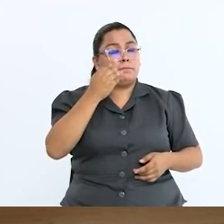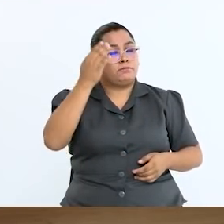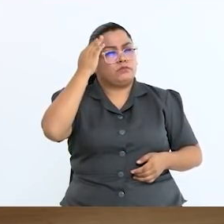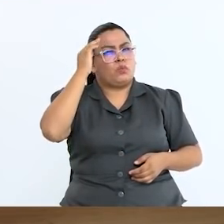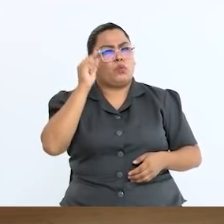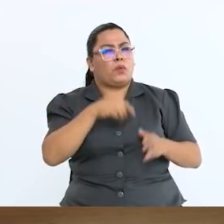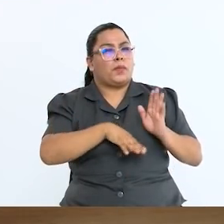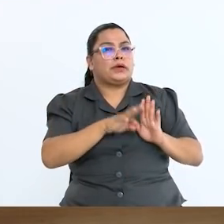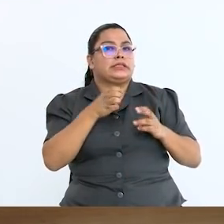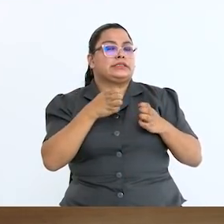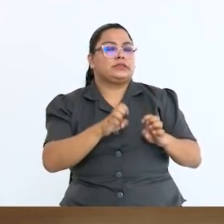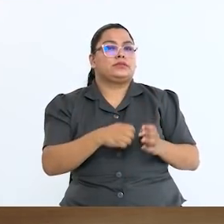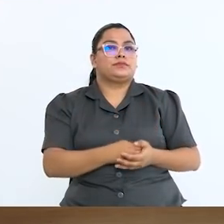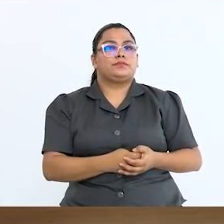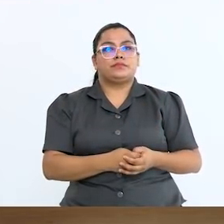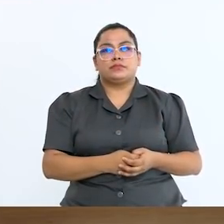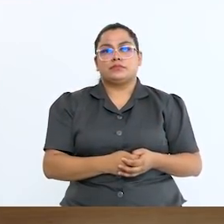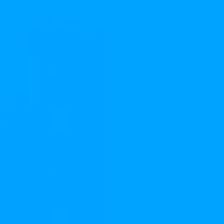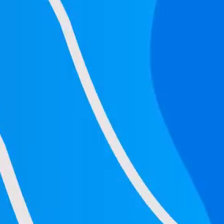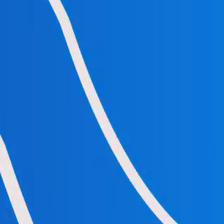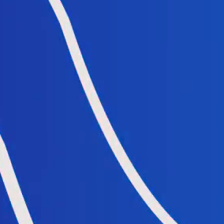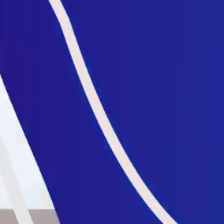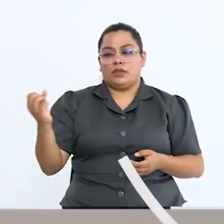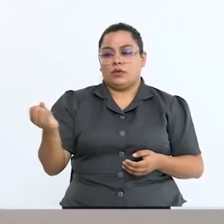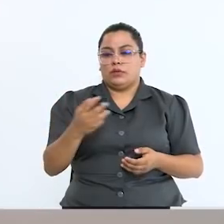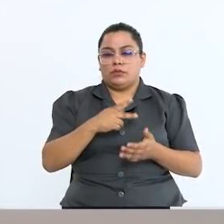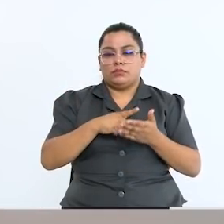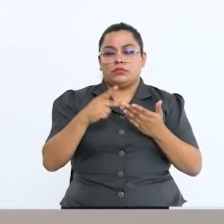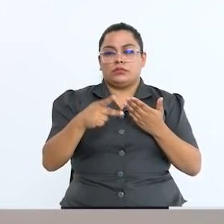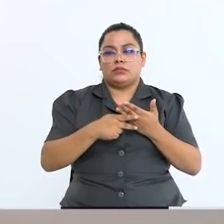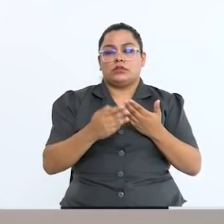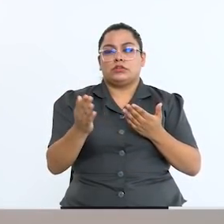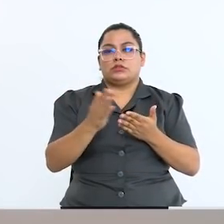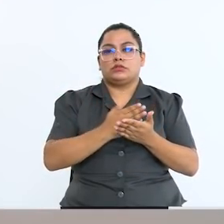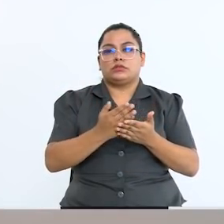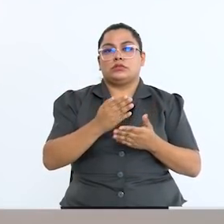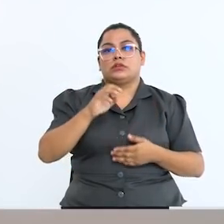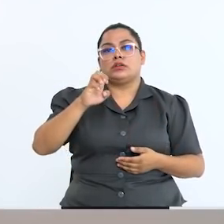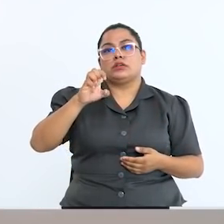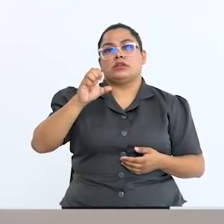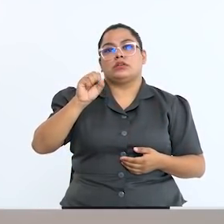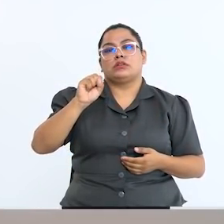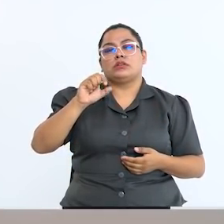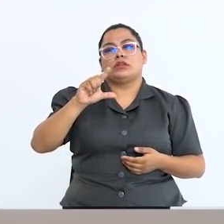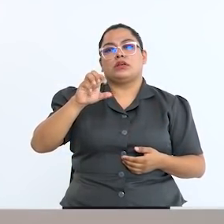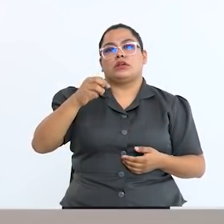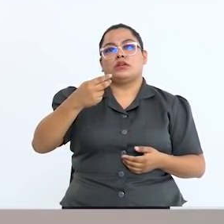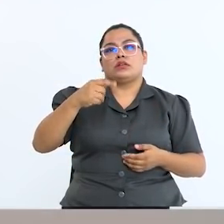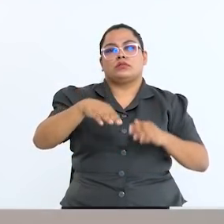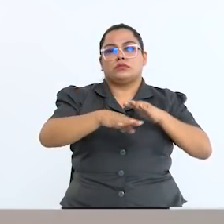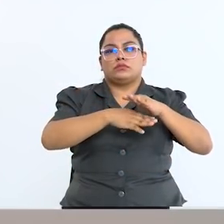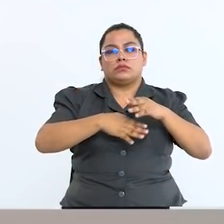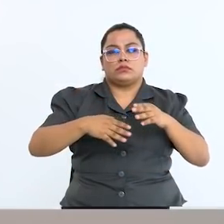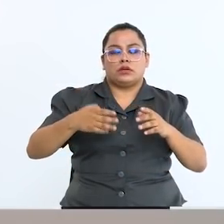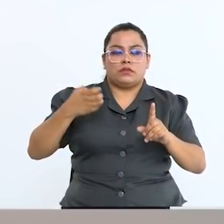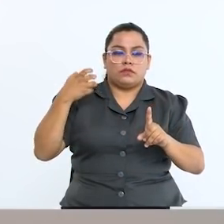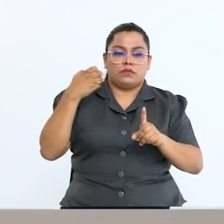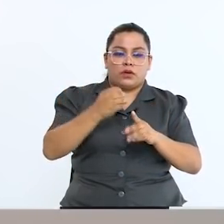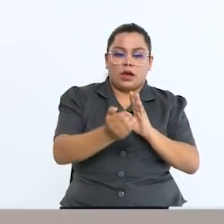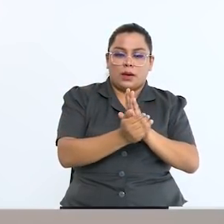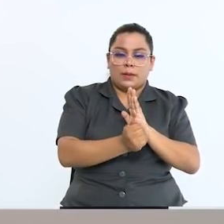así conocemos más acerca de esa estrategia. El nuevo programa de estudio de ESLengua se basa en un enfoque